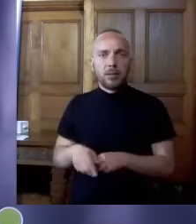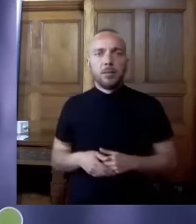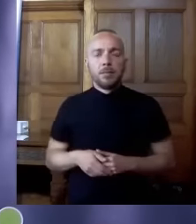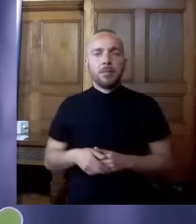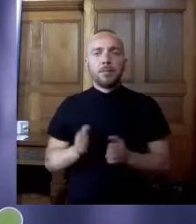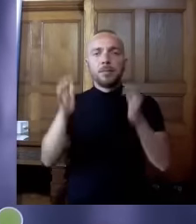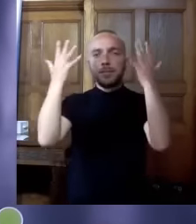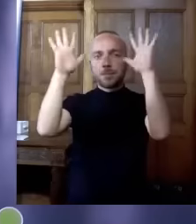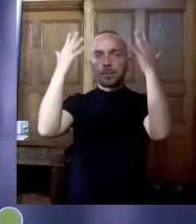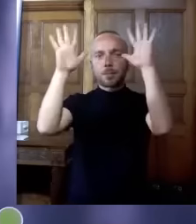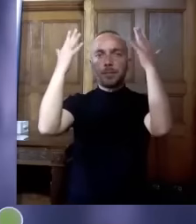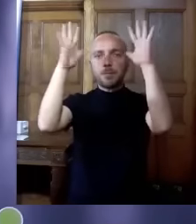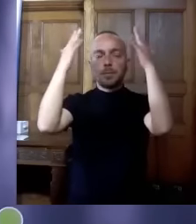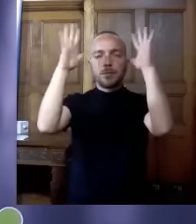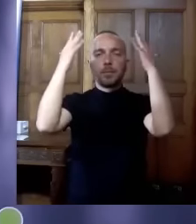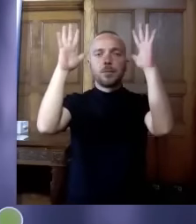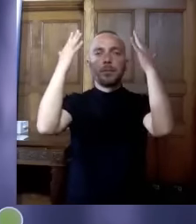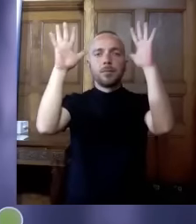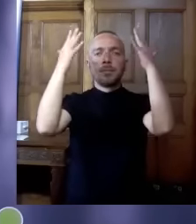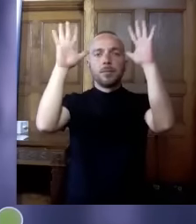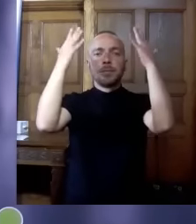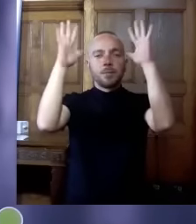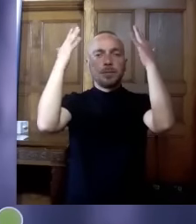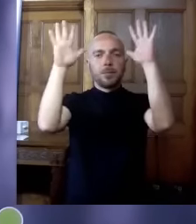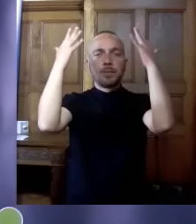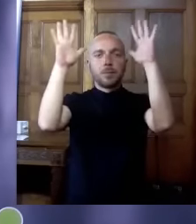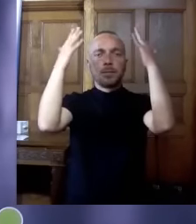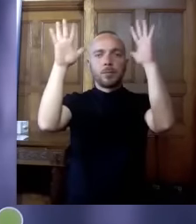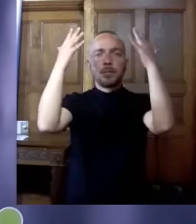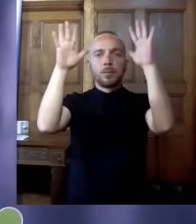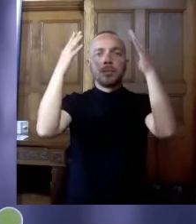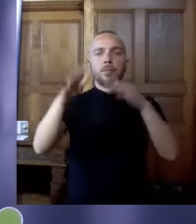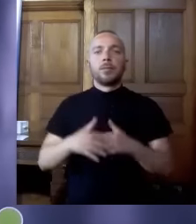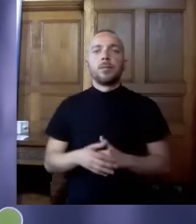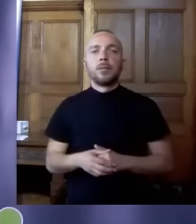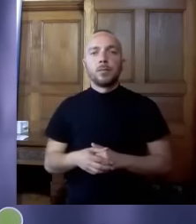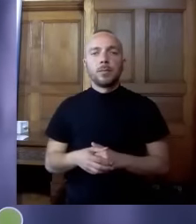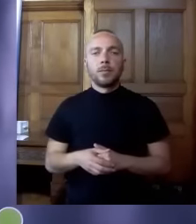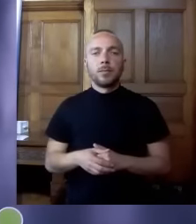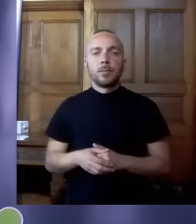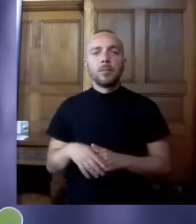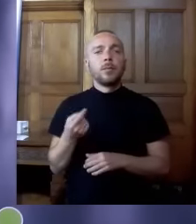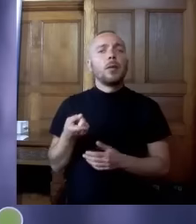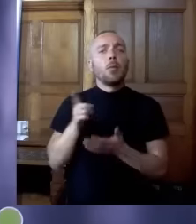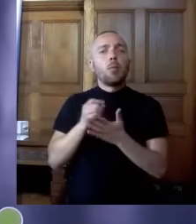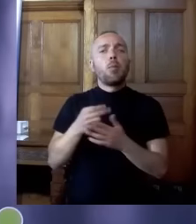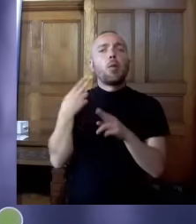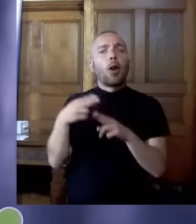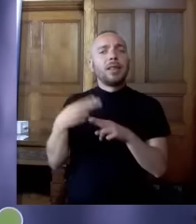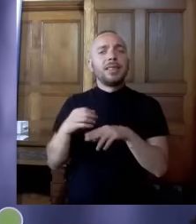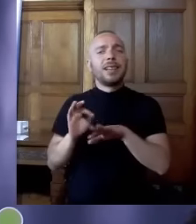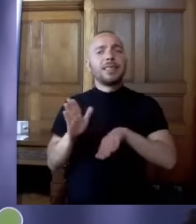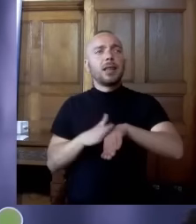importante le tendimos la mano a toas laser izquierdas le tendimos la mano